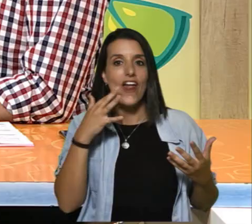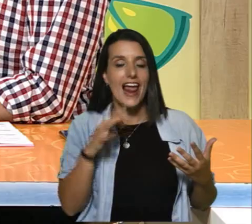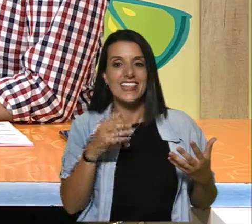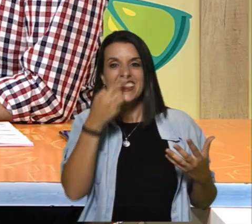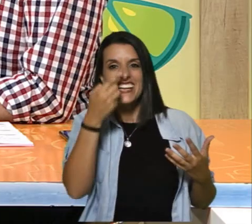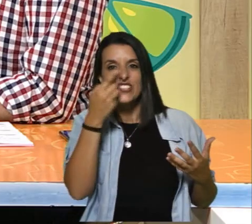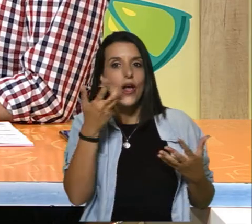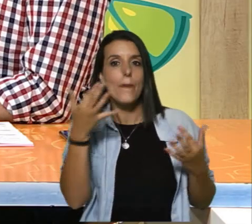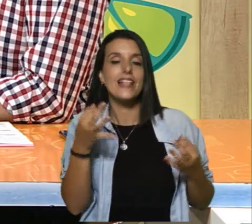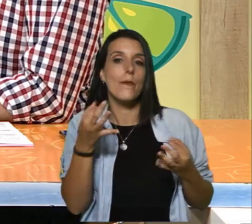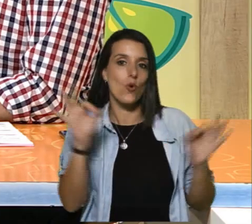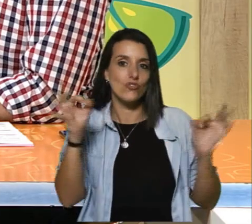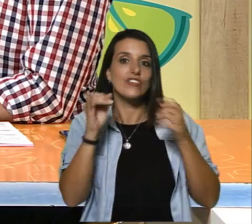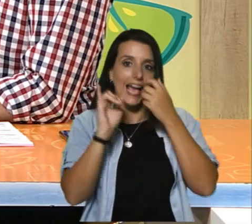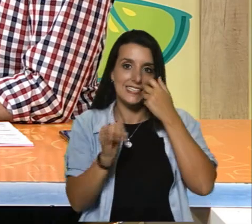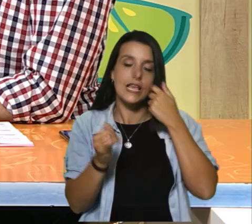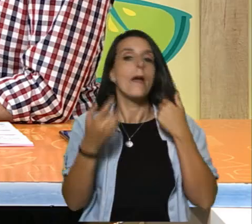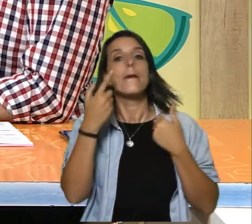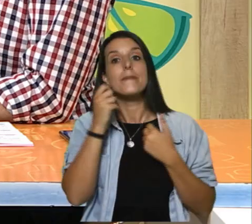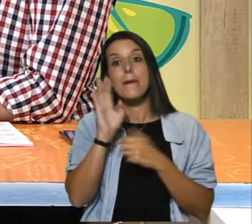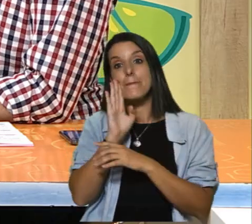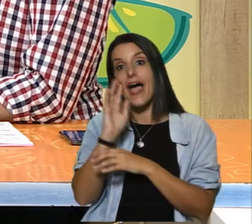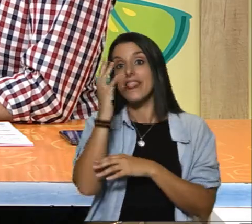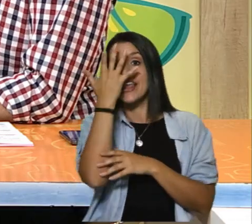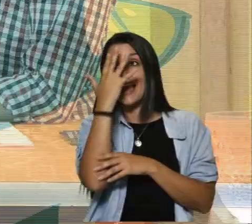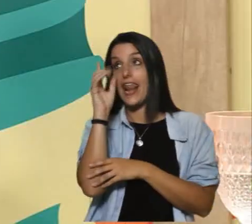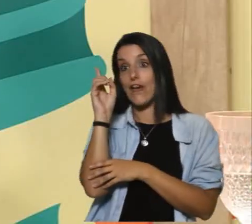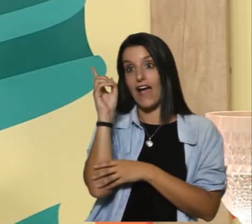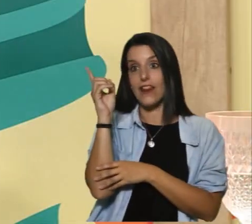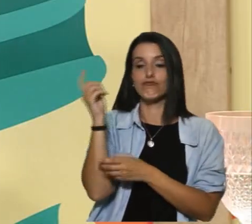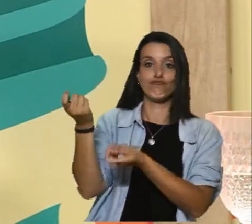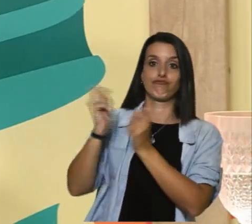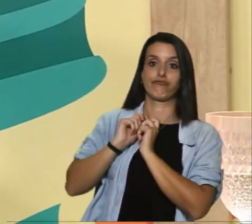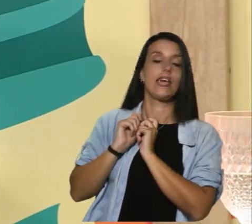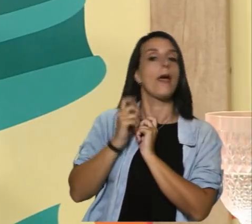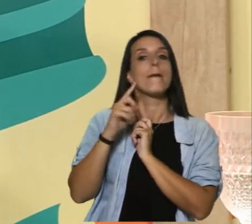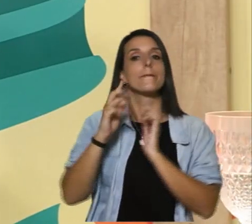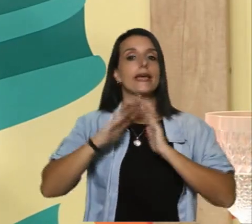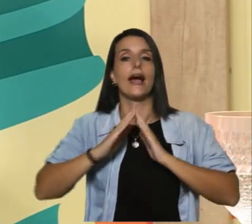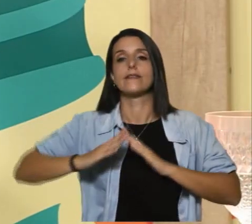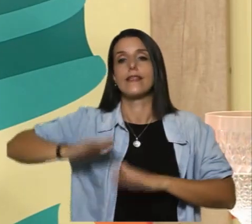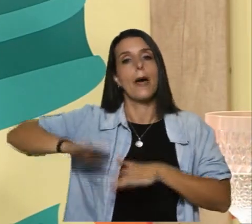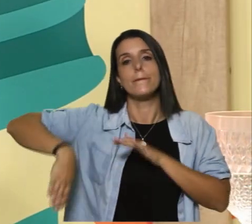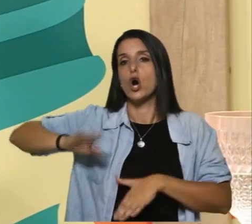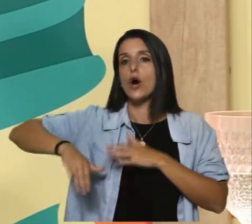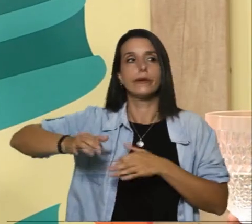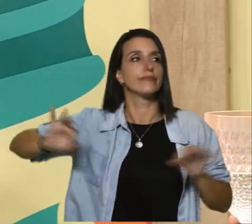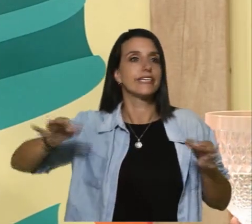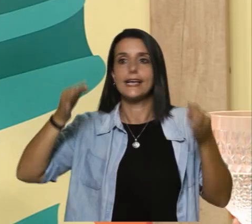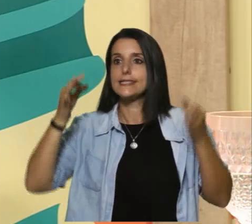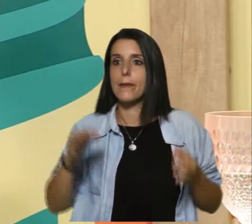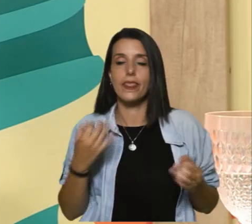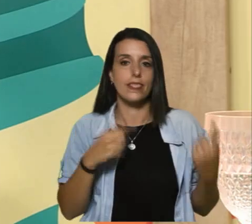interesó particularmente? La música sí la heredé, por mi padre salía en carnaval y en mi casa siempre había tambores, música